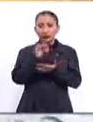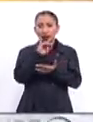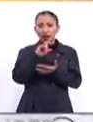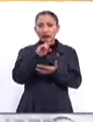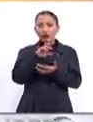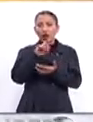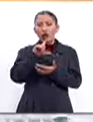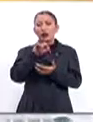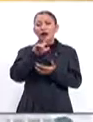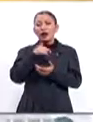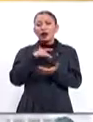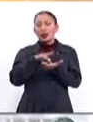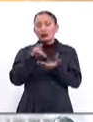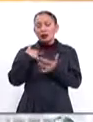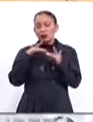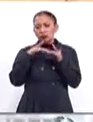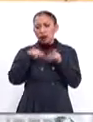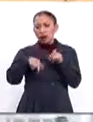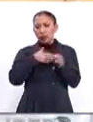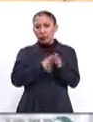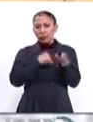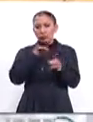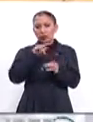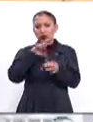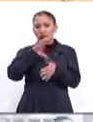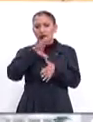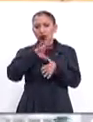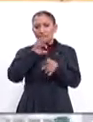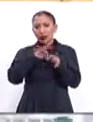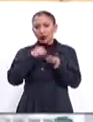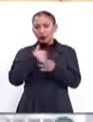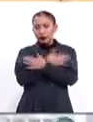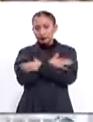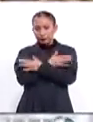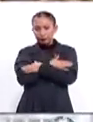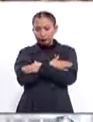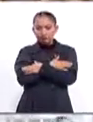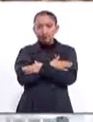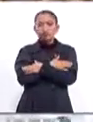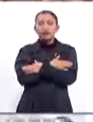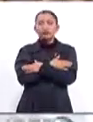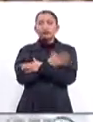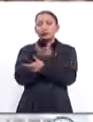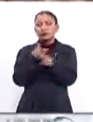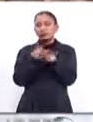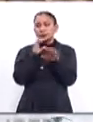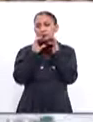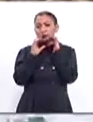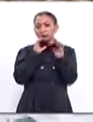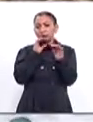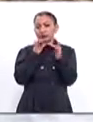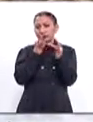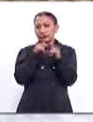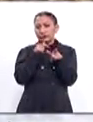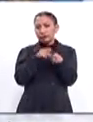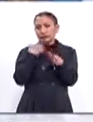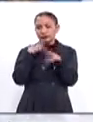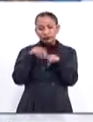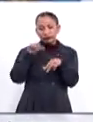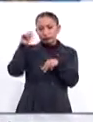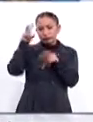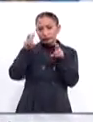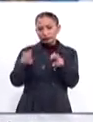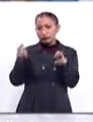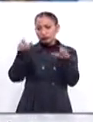Javier Oliva, que hayas estado con nosotros esta tarde en Iberoamérica al Día. Te mandamos un fuerte abrazo y mantenemos la comunicación para seguir analizando este y